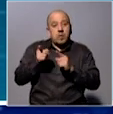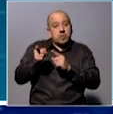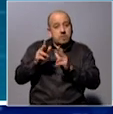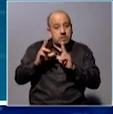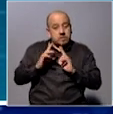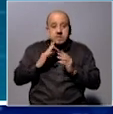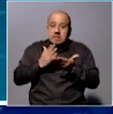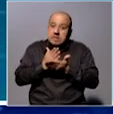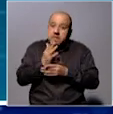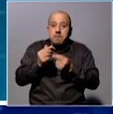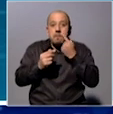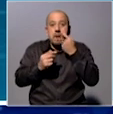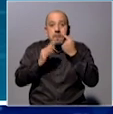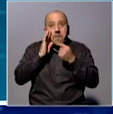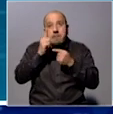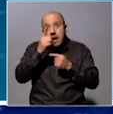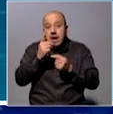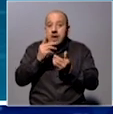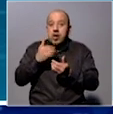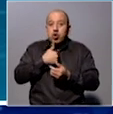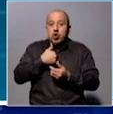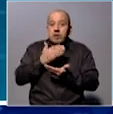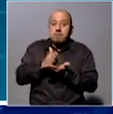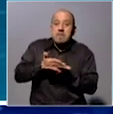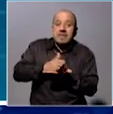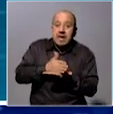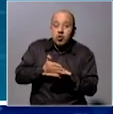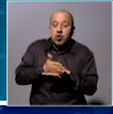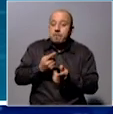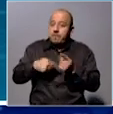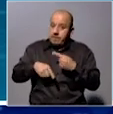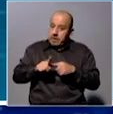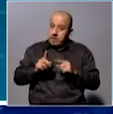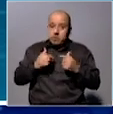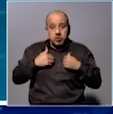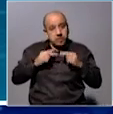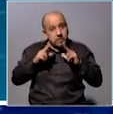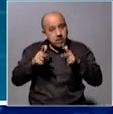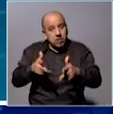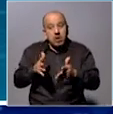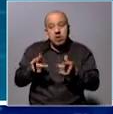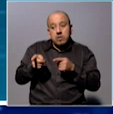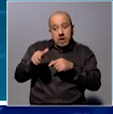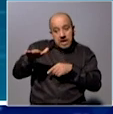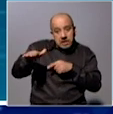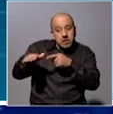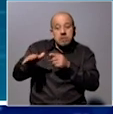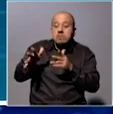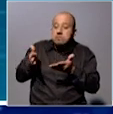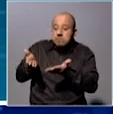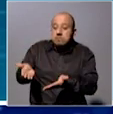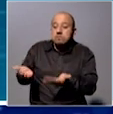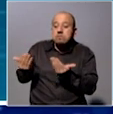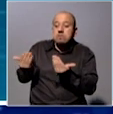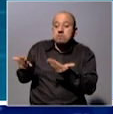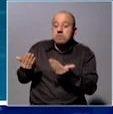dice, siempre los padres son mediadores. Pero, insisto, la voz del niño y de la niña es